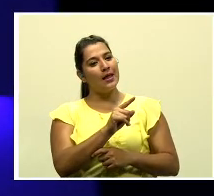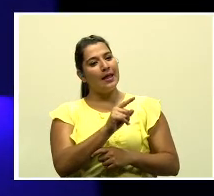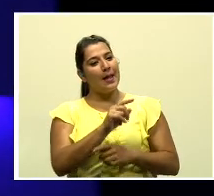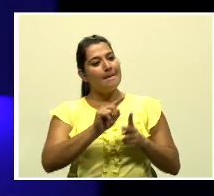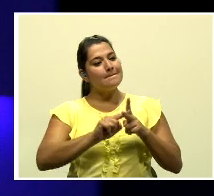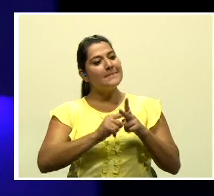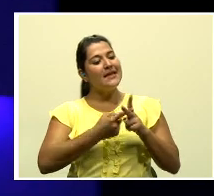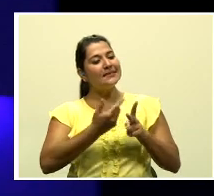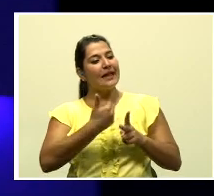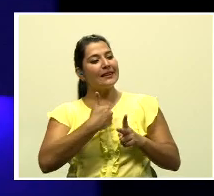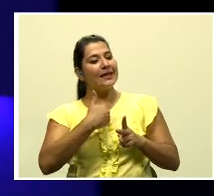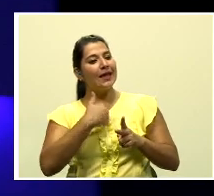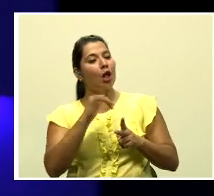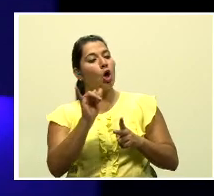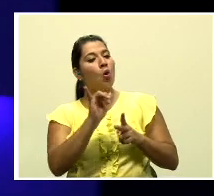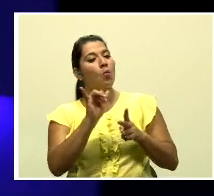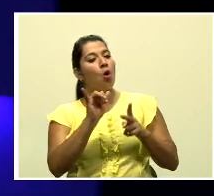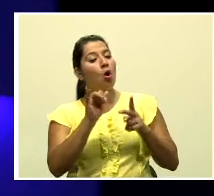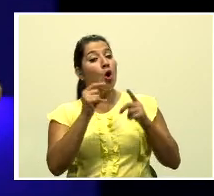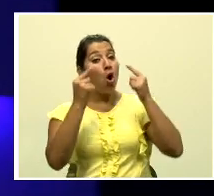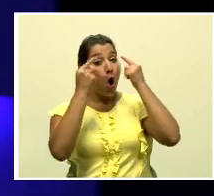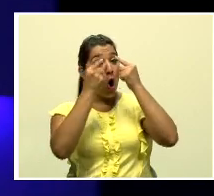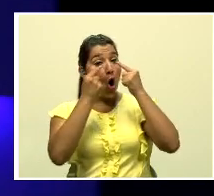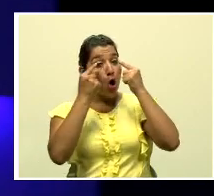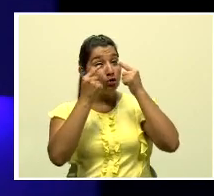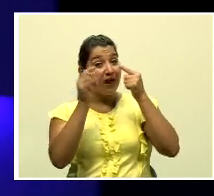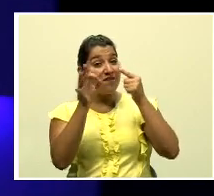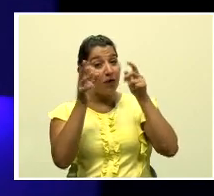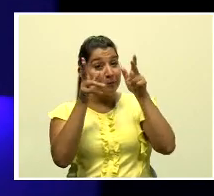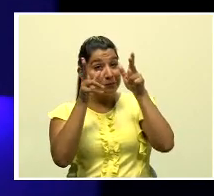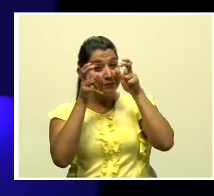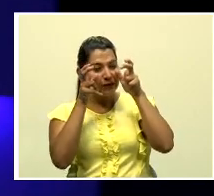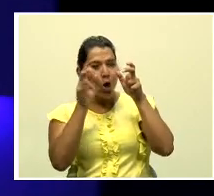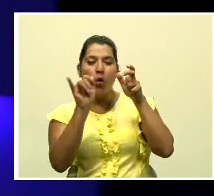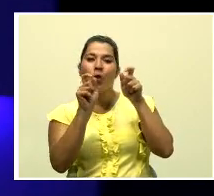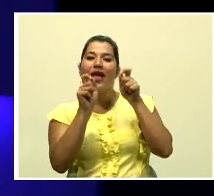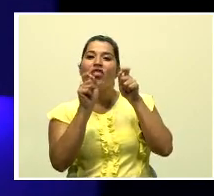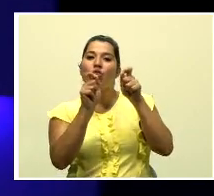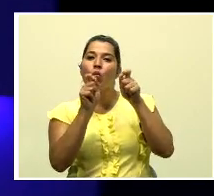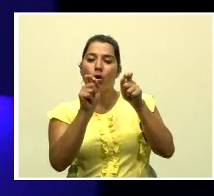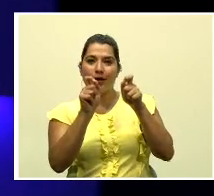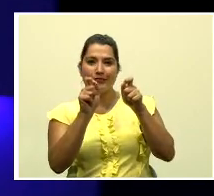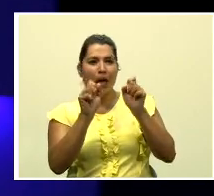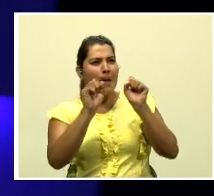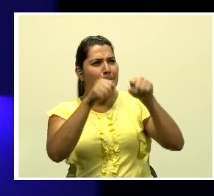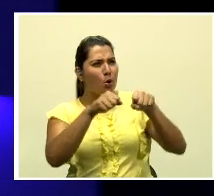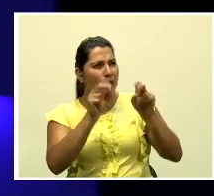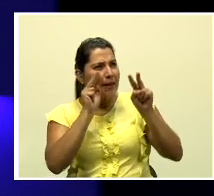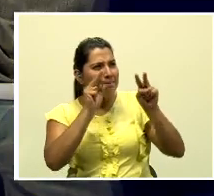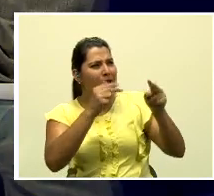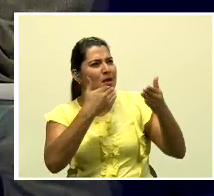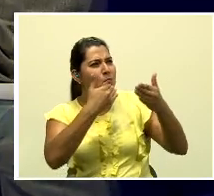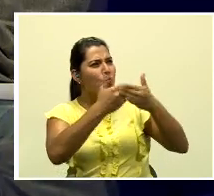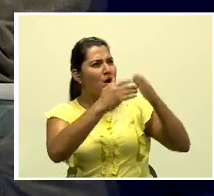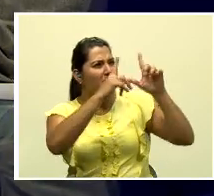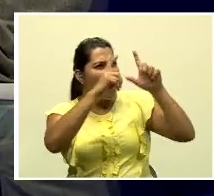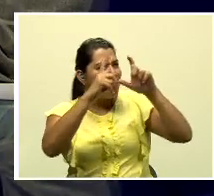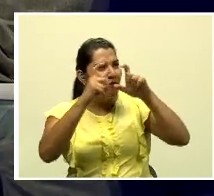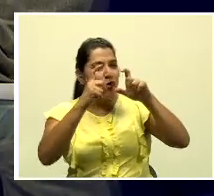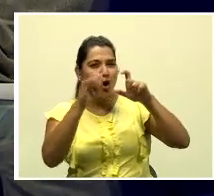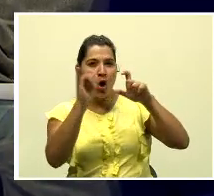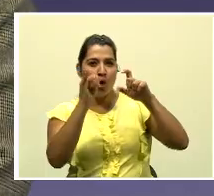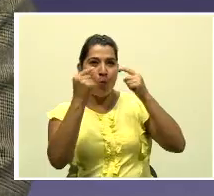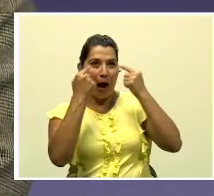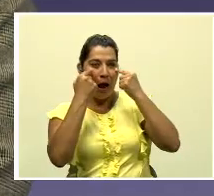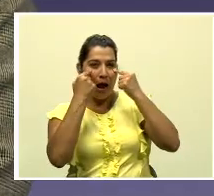visual. El consumir fotografía, sí, el ver buena fotografía, afina el ojo. Sí, creo que sí, porque